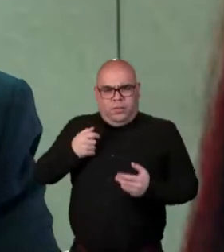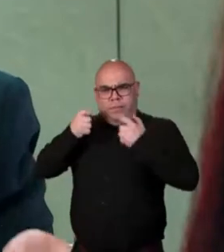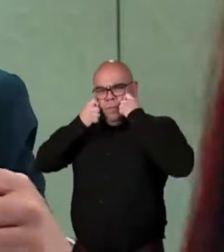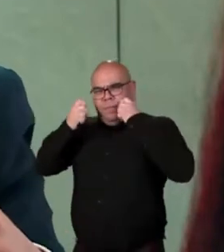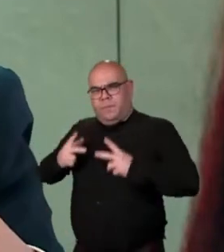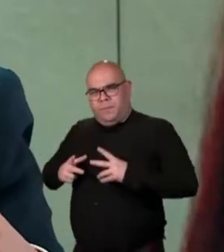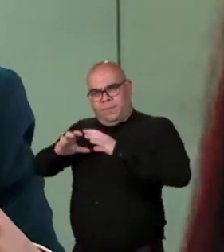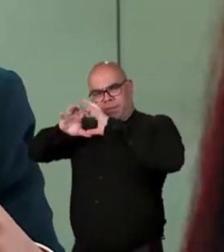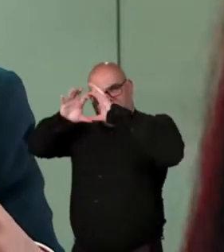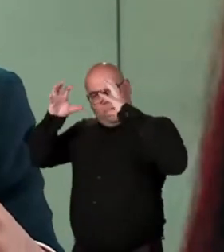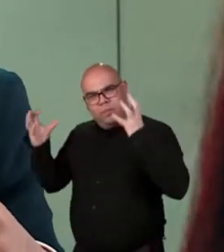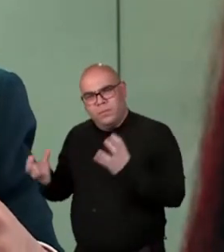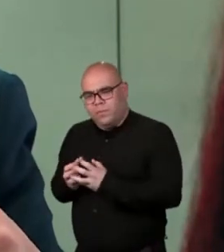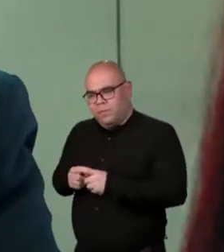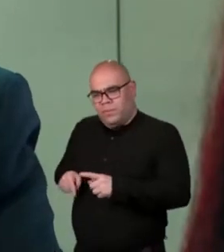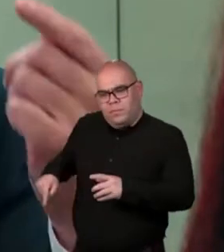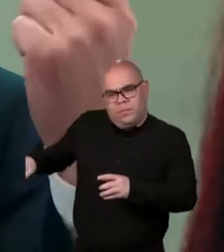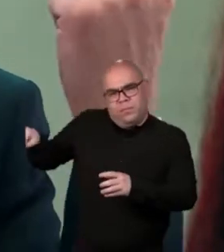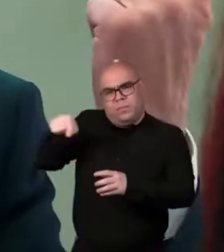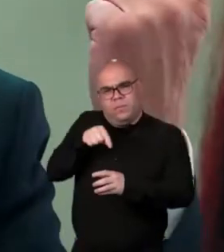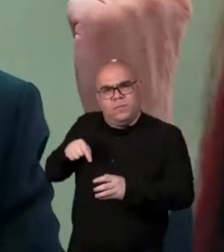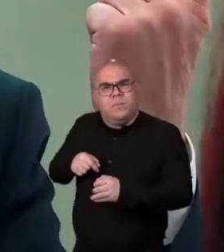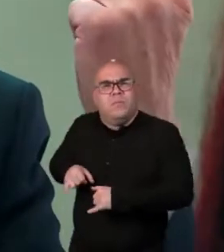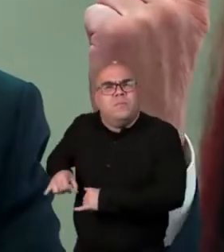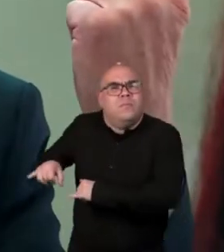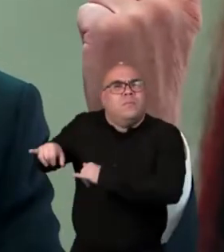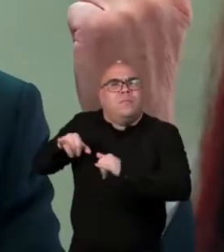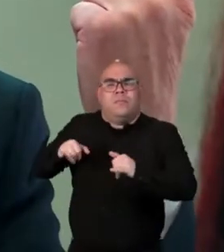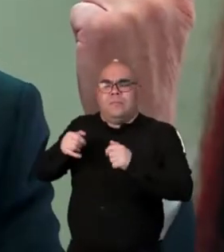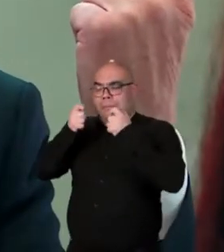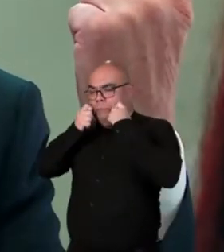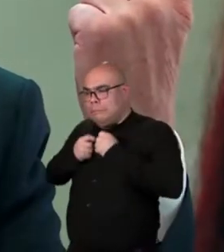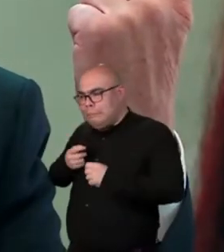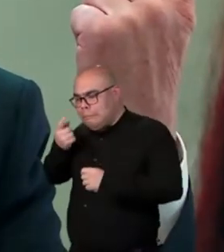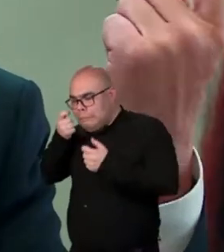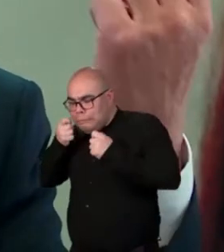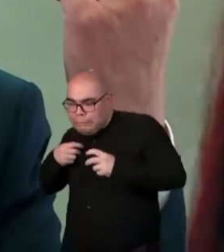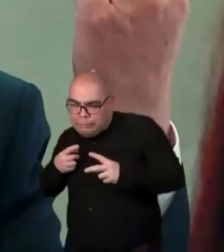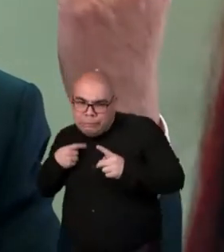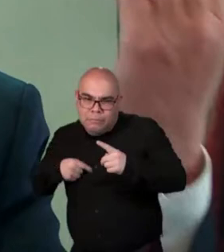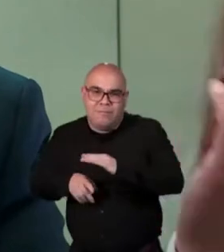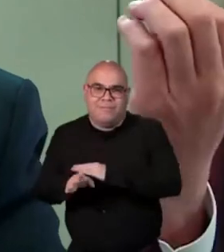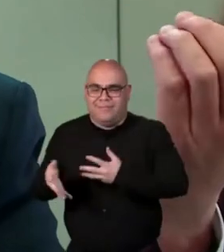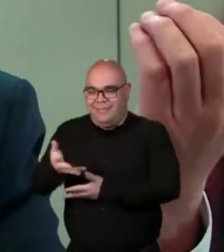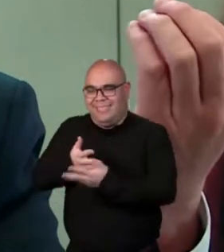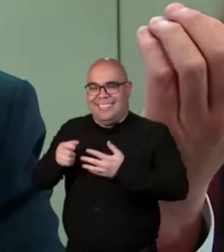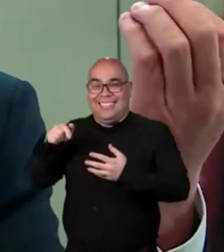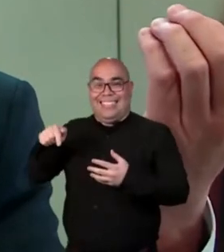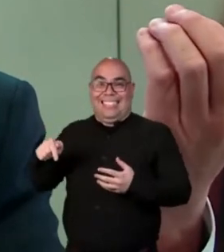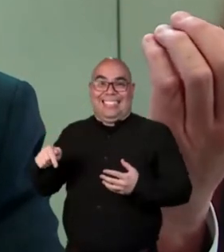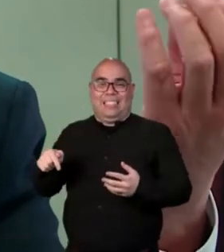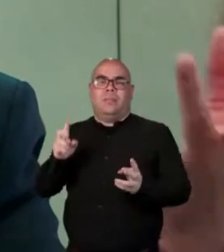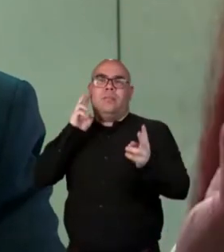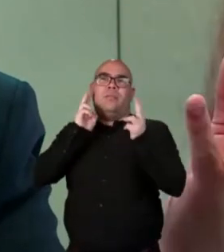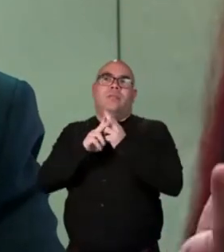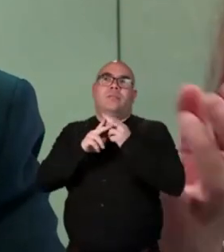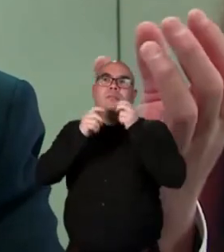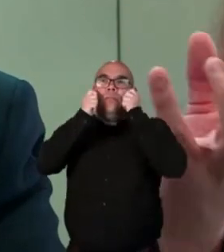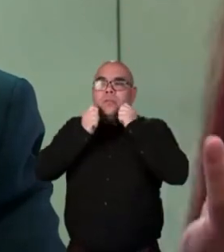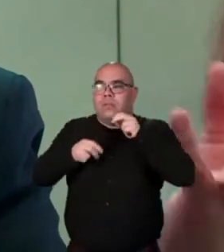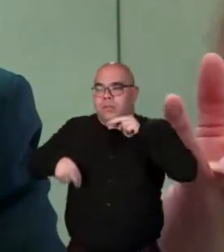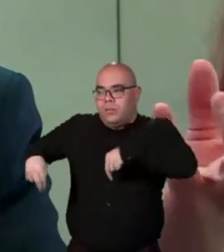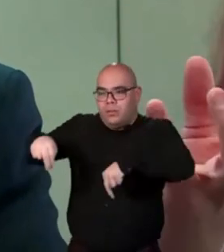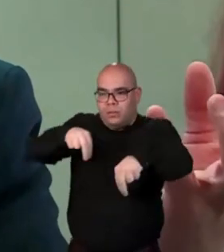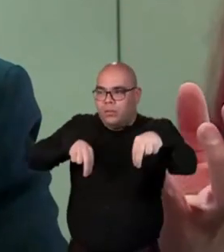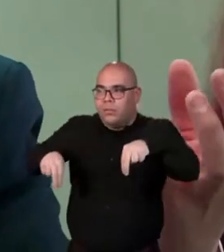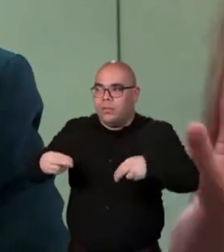ver detrás de cada uno de estos procesos es que haya un ser humano detrás de ello y que lo que conocemos como una humanidad prevalezca porque la